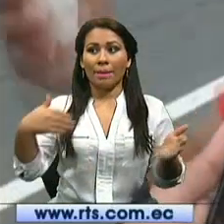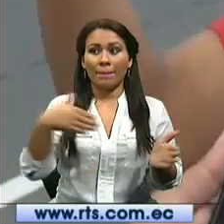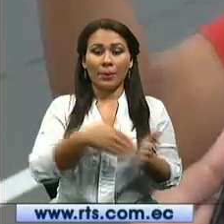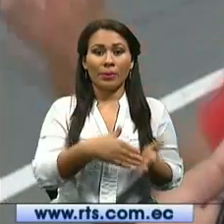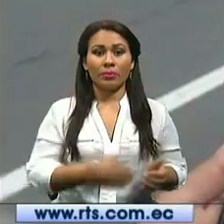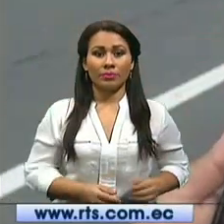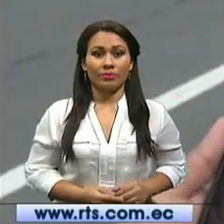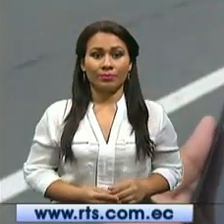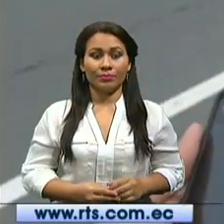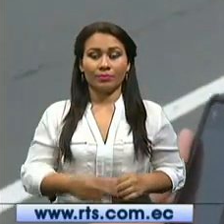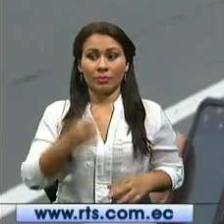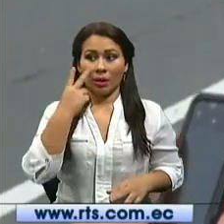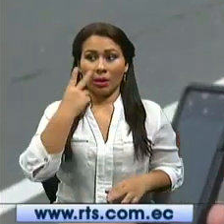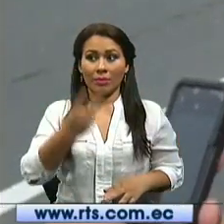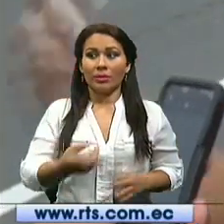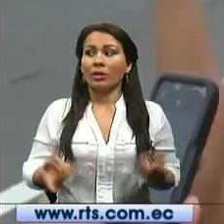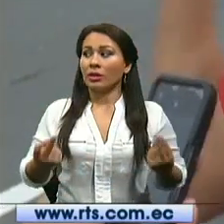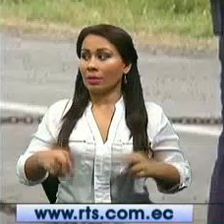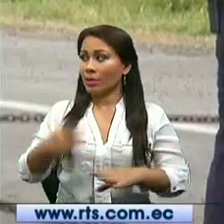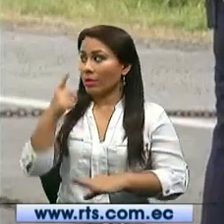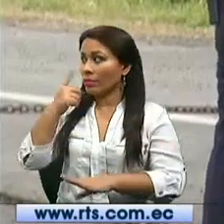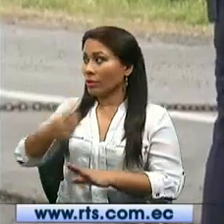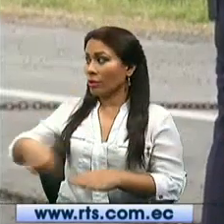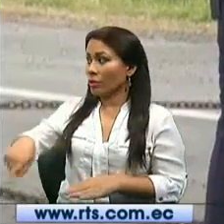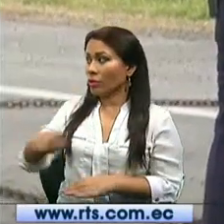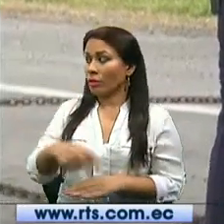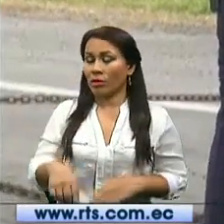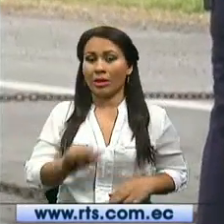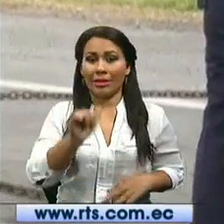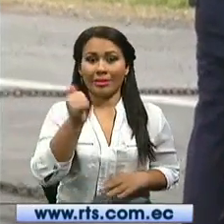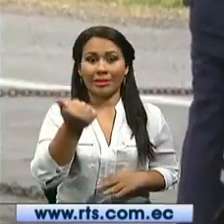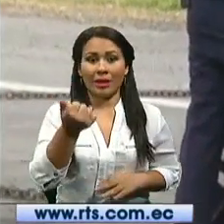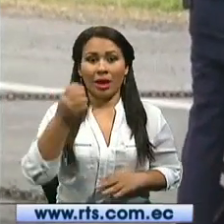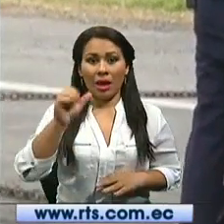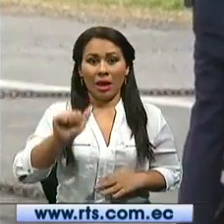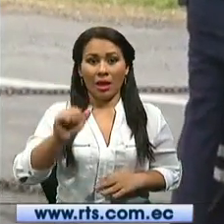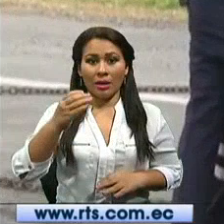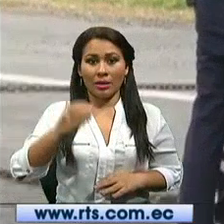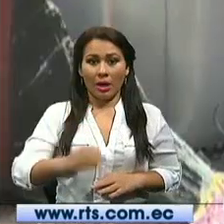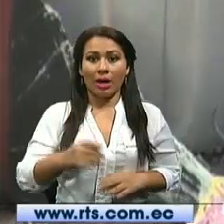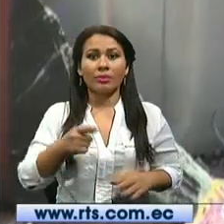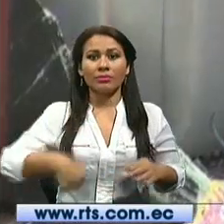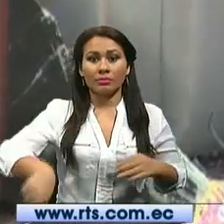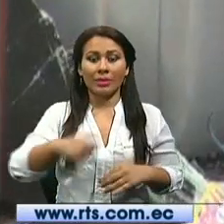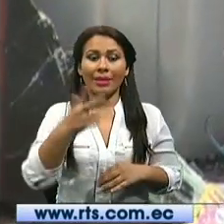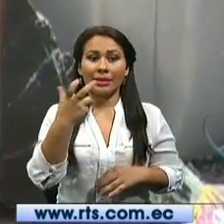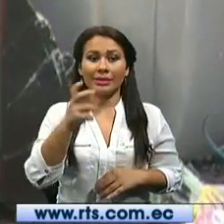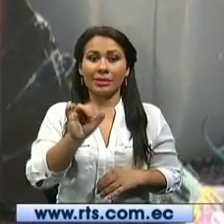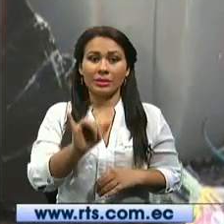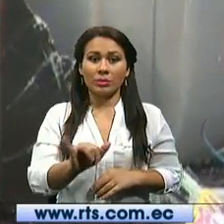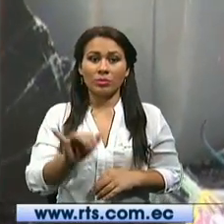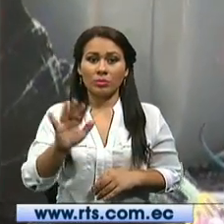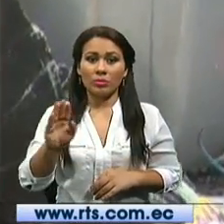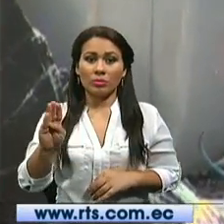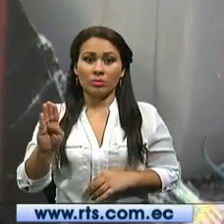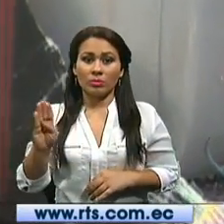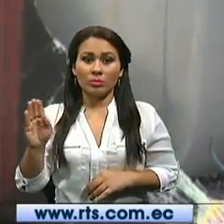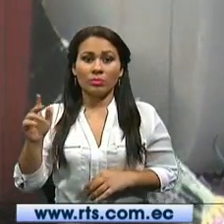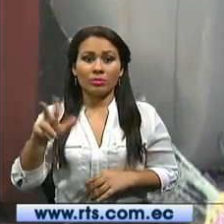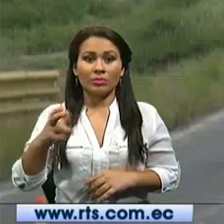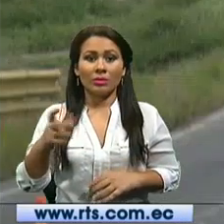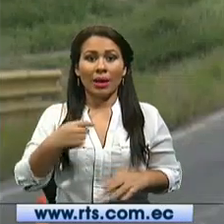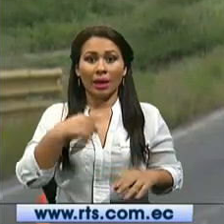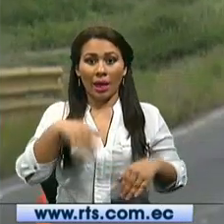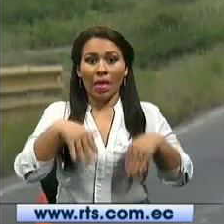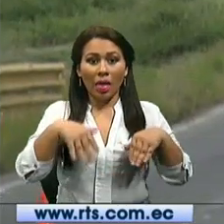Según versiones de uno de los ocupantes del vehículo, de placas YAA 1358, el conductor, por evitar atropellar a un